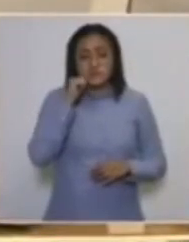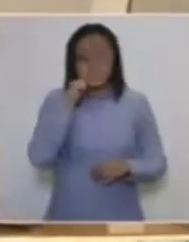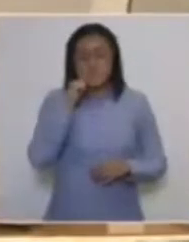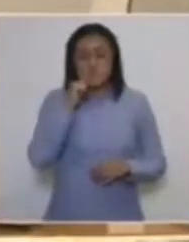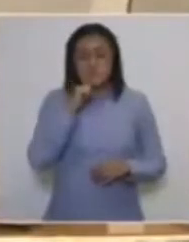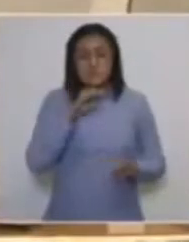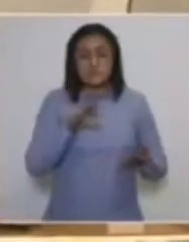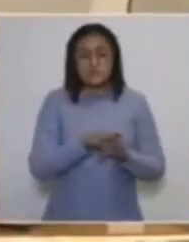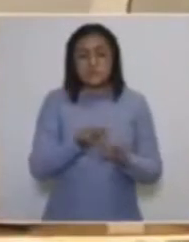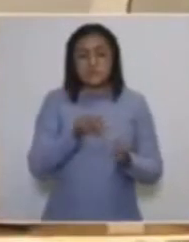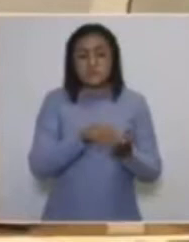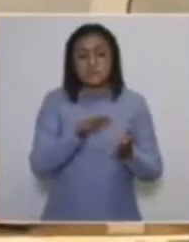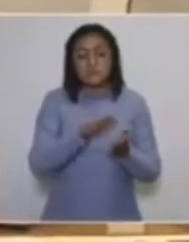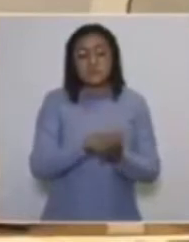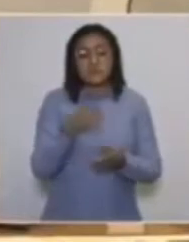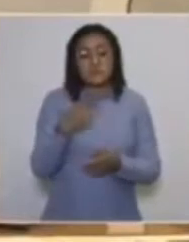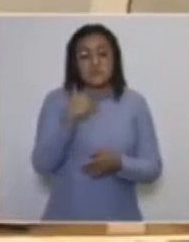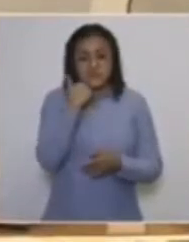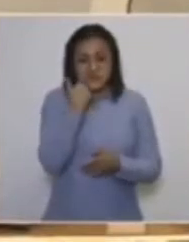siempre fue planteamiento del PAN.